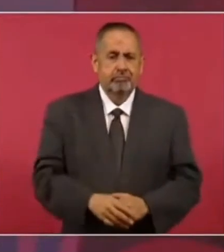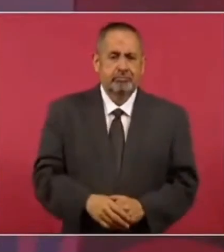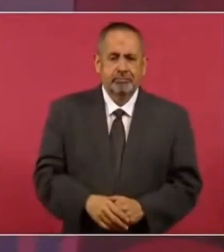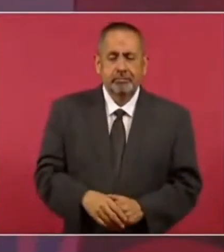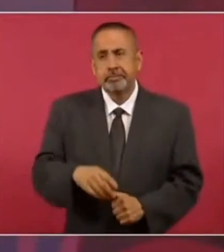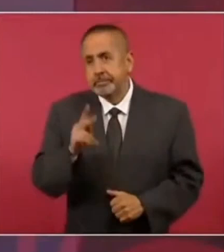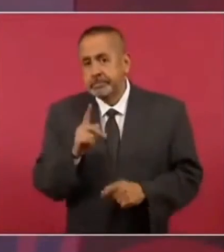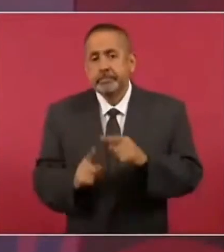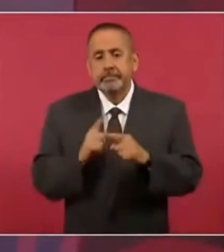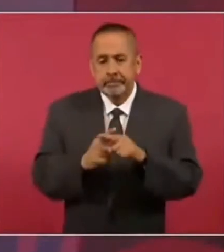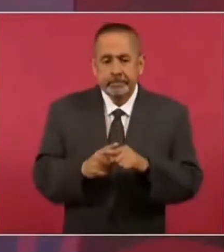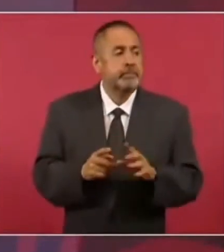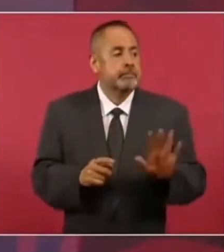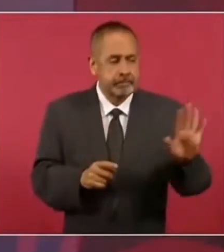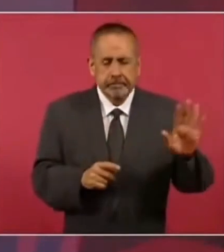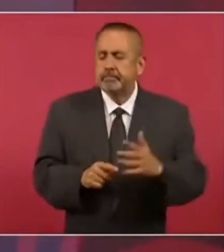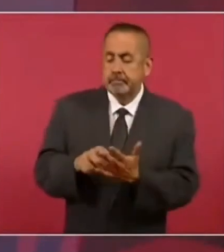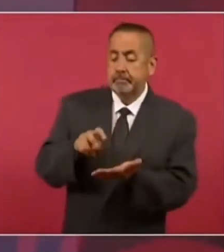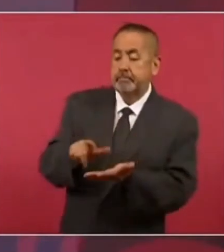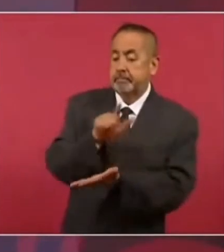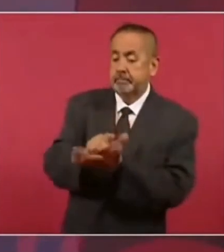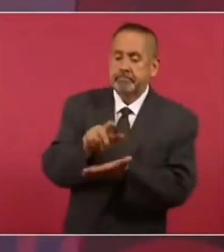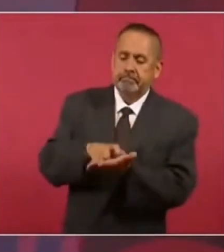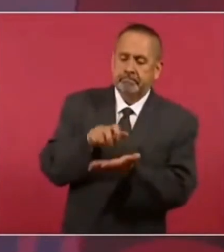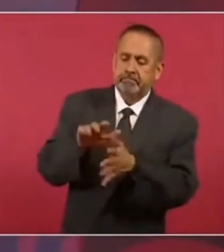Si fuese poco, reformó la ley minera,